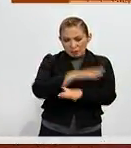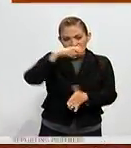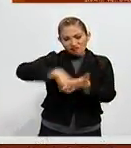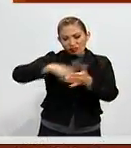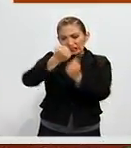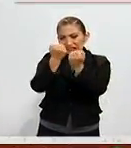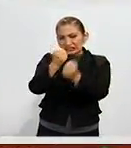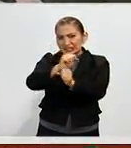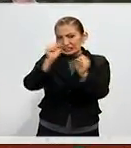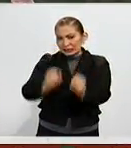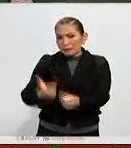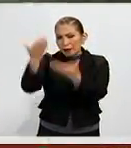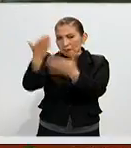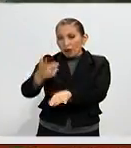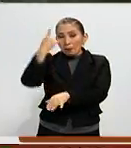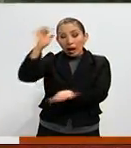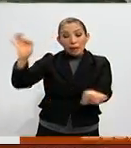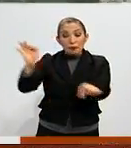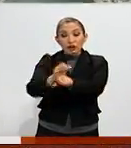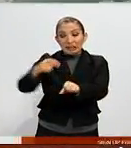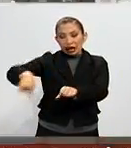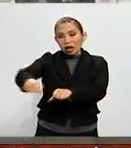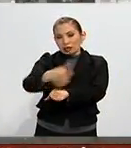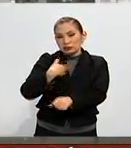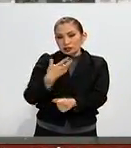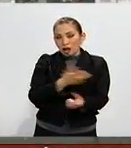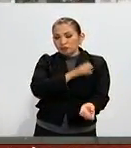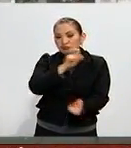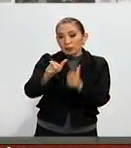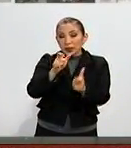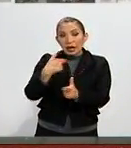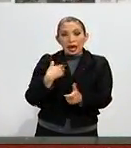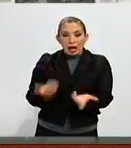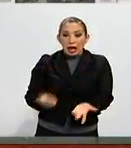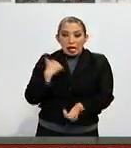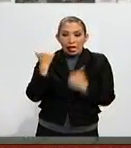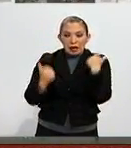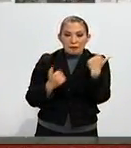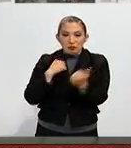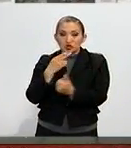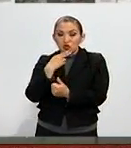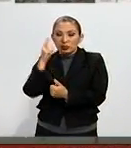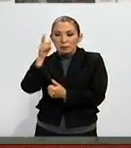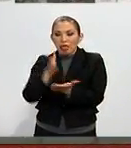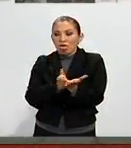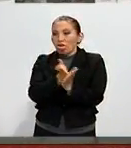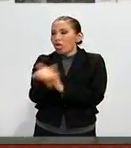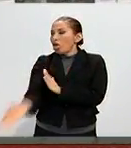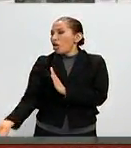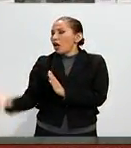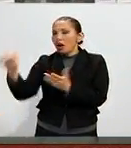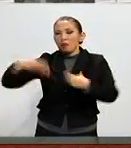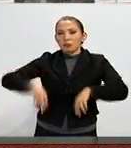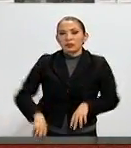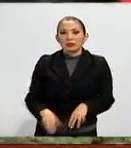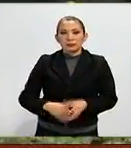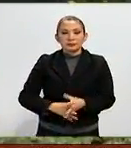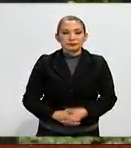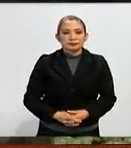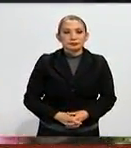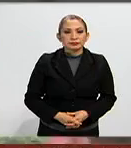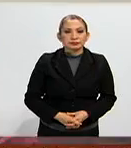su sistema financiero para proteger esa plataforma y que no sea utilizada para actividades